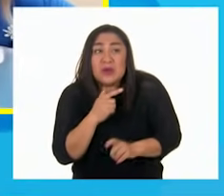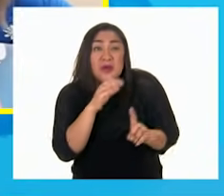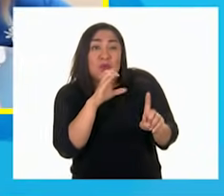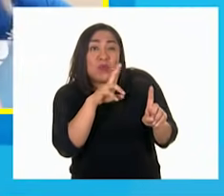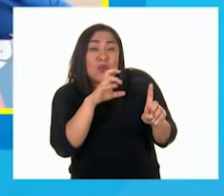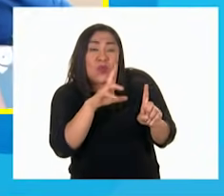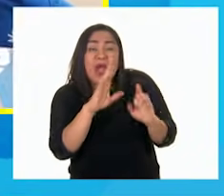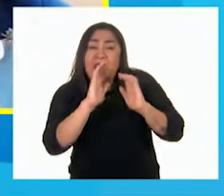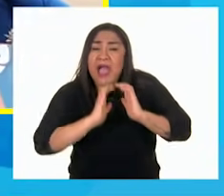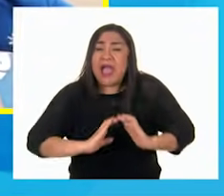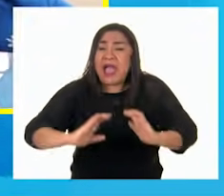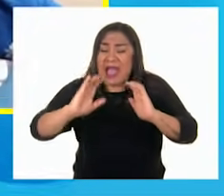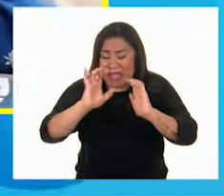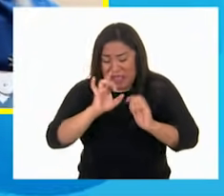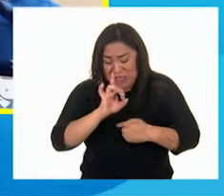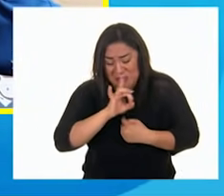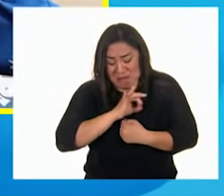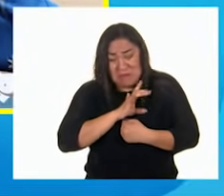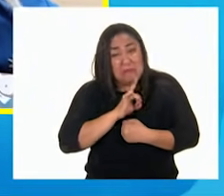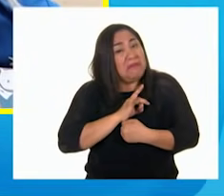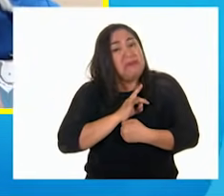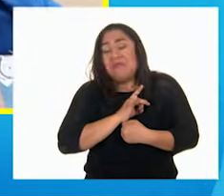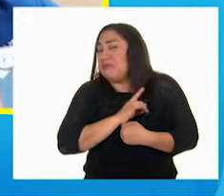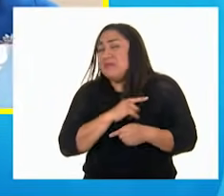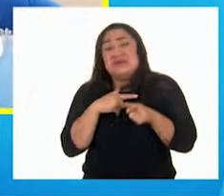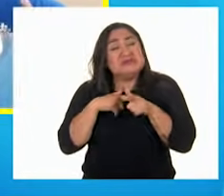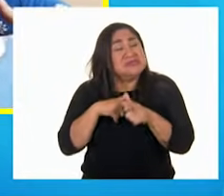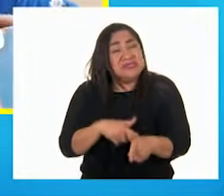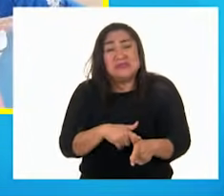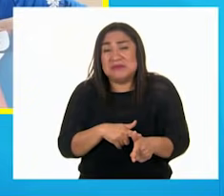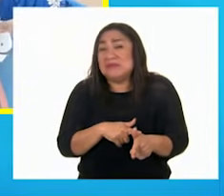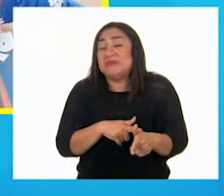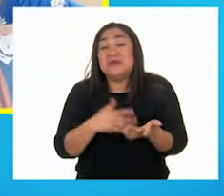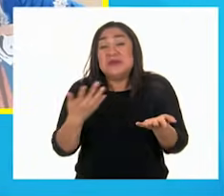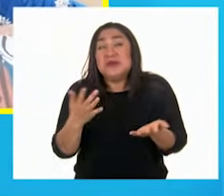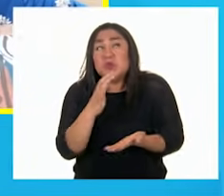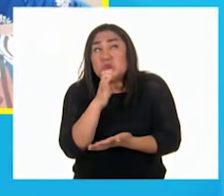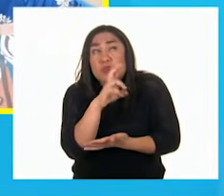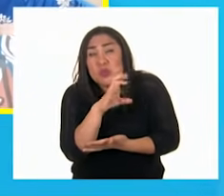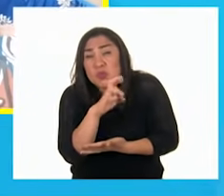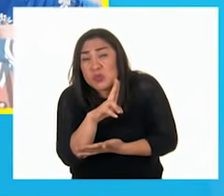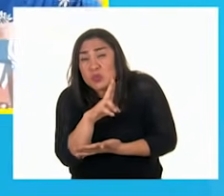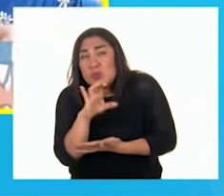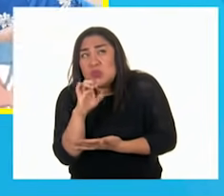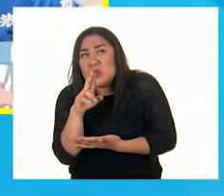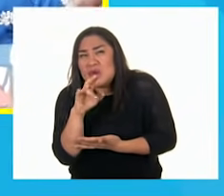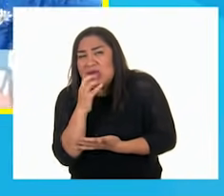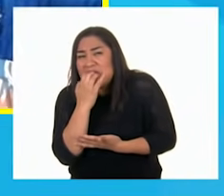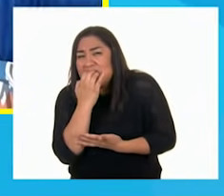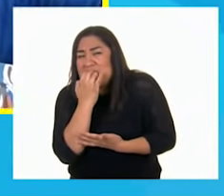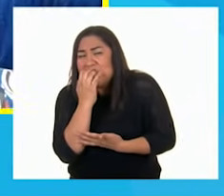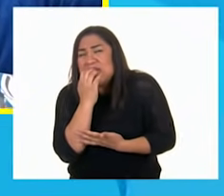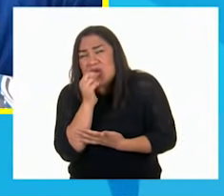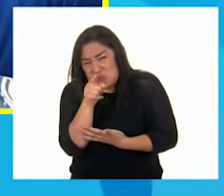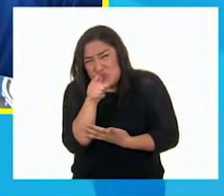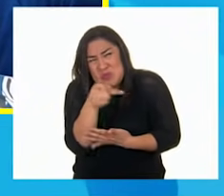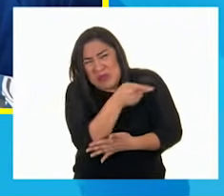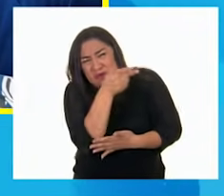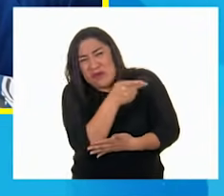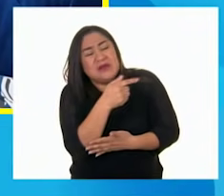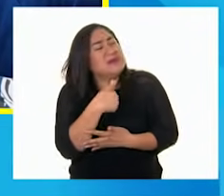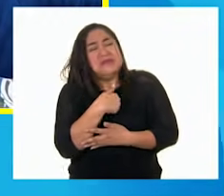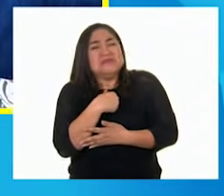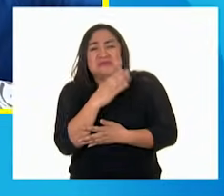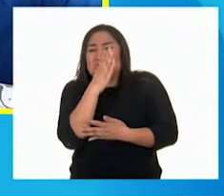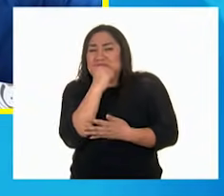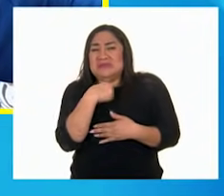cucú cantando el miedo no nos quitó. Cucú, cucú. Ay, pregunten ustedes, yo ya no